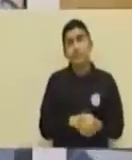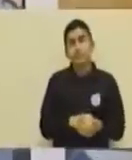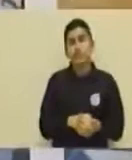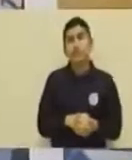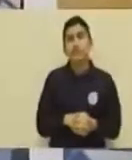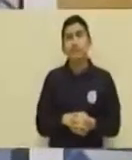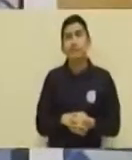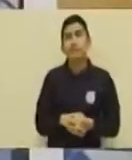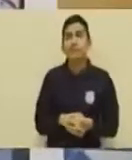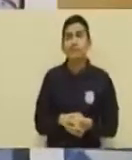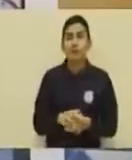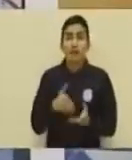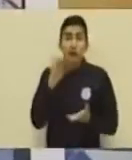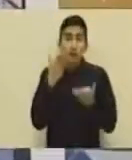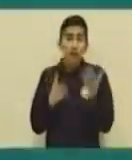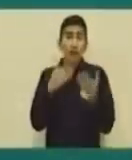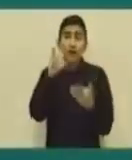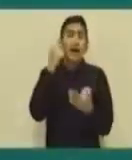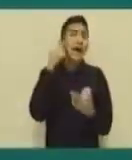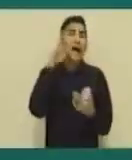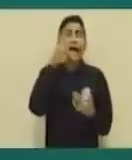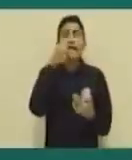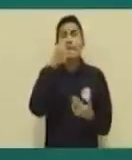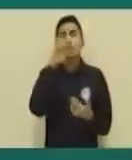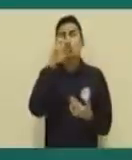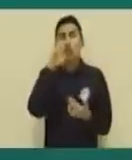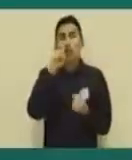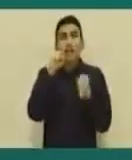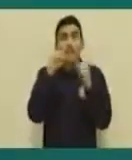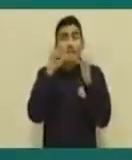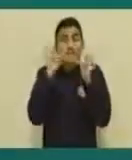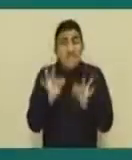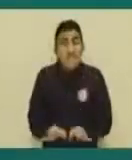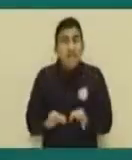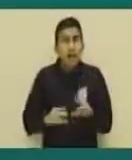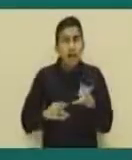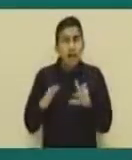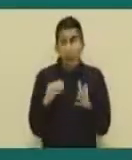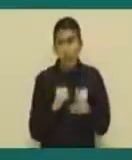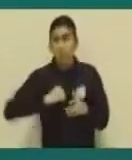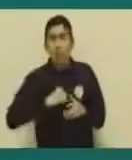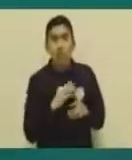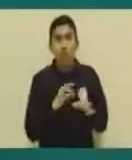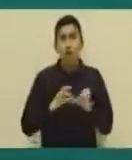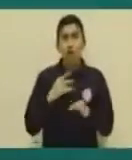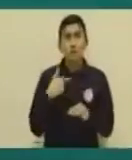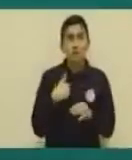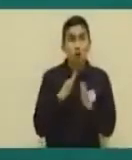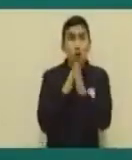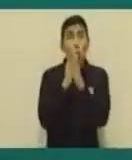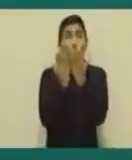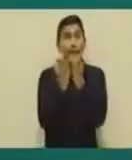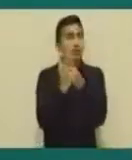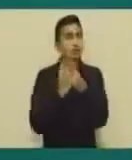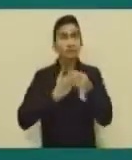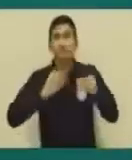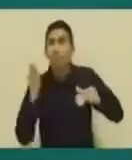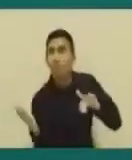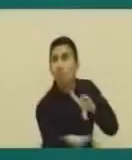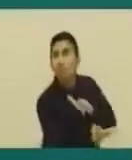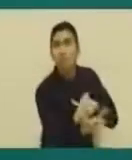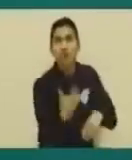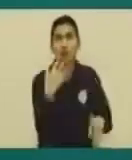También puede ser agresiones físicas, empujones, o voy a dejarle el cuaderno